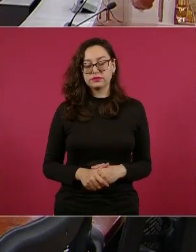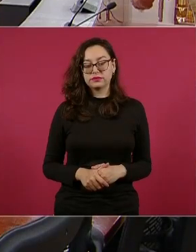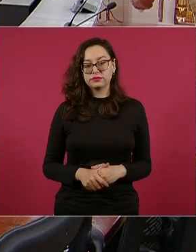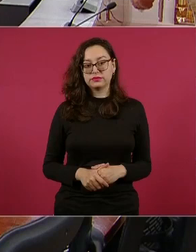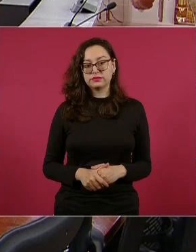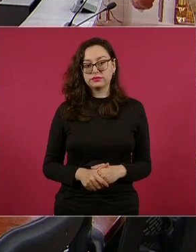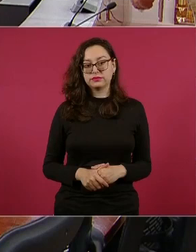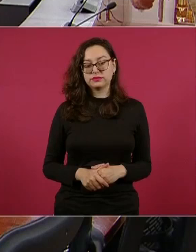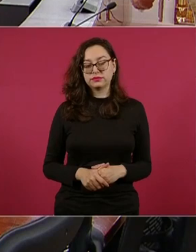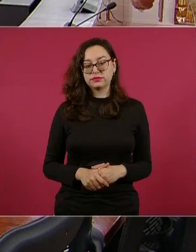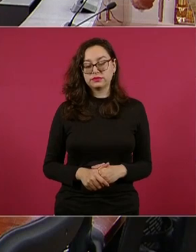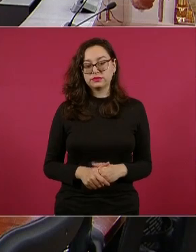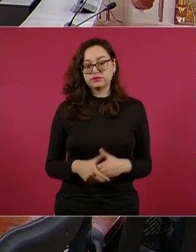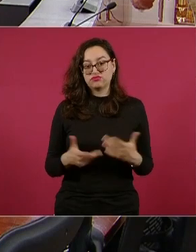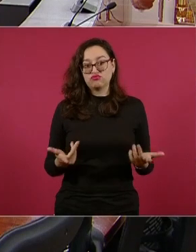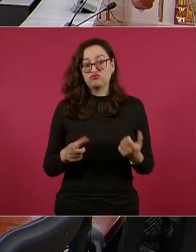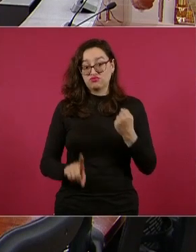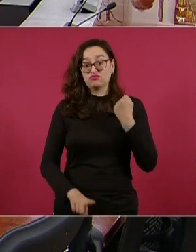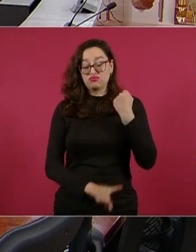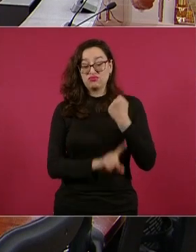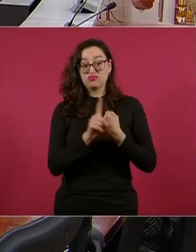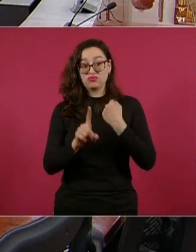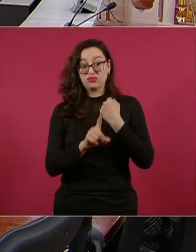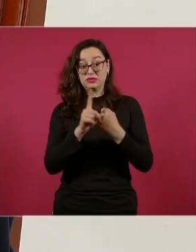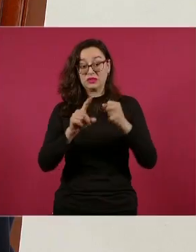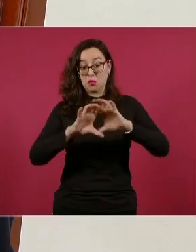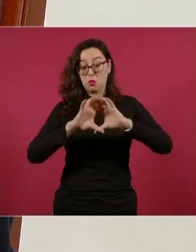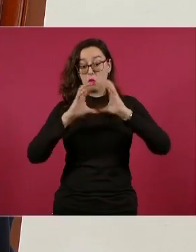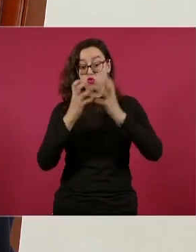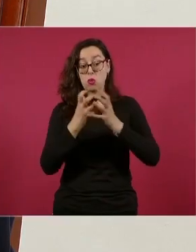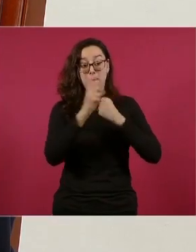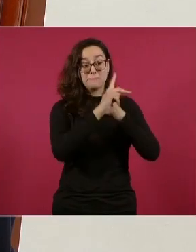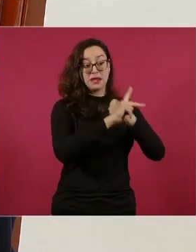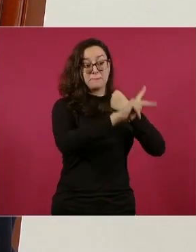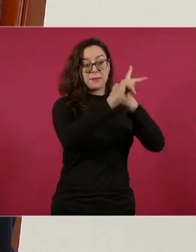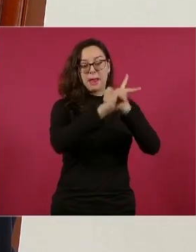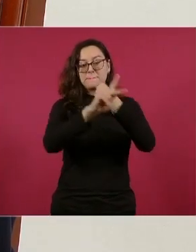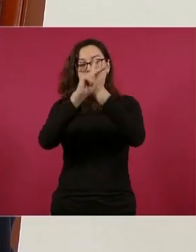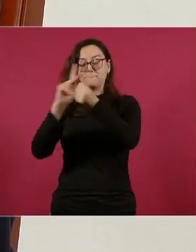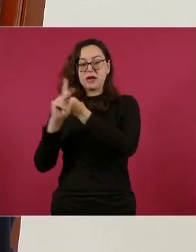las oligarquías en el mundo han ido controlando